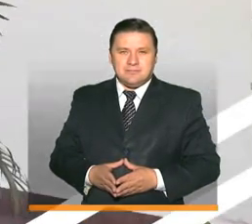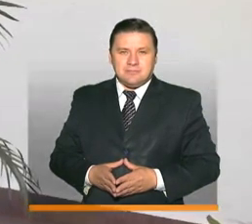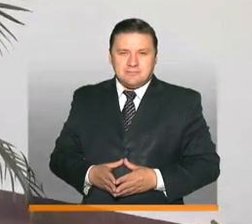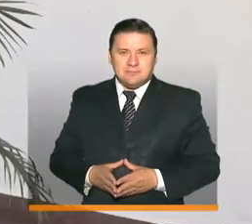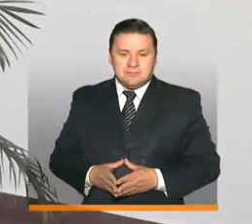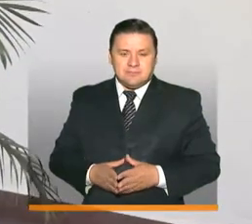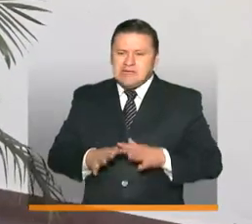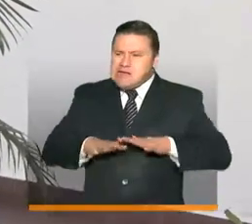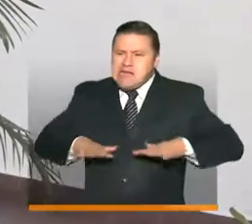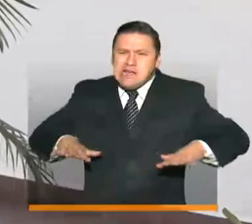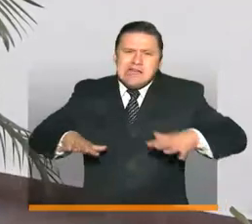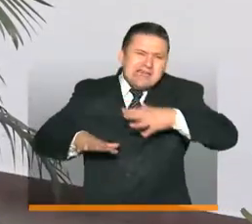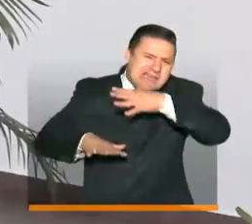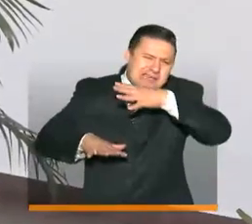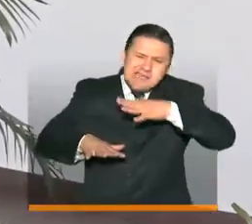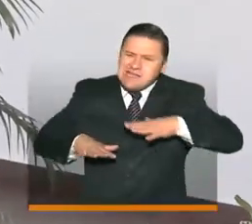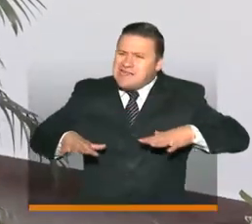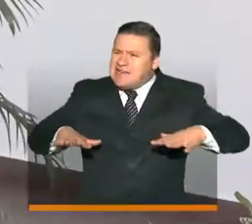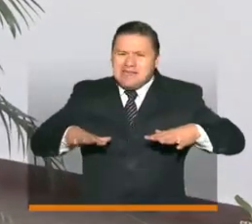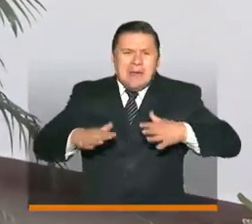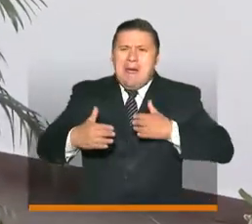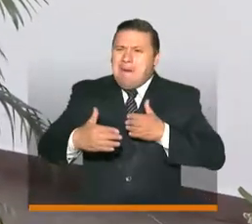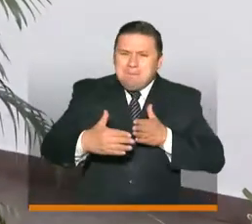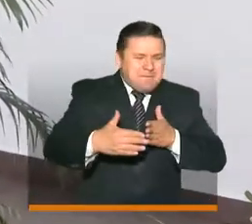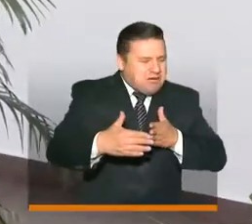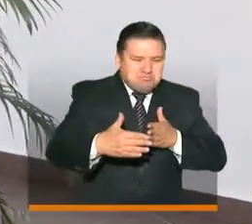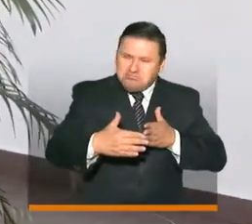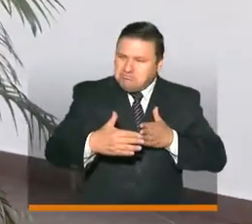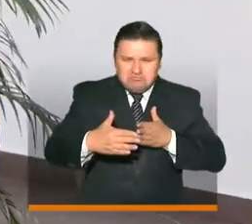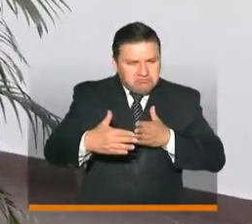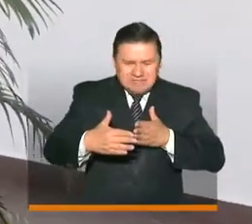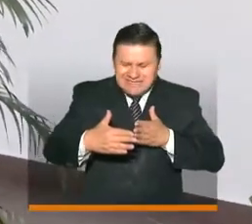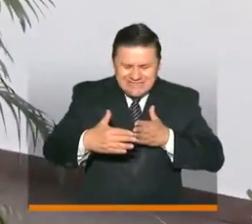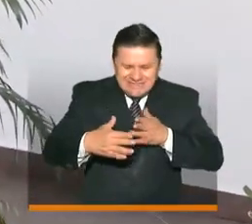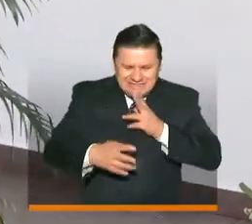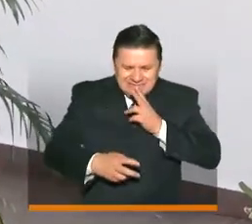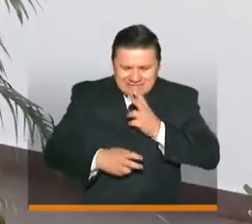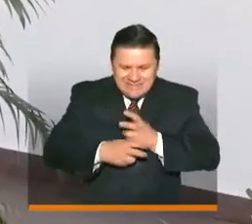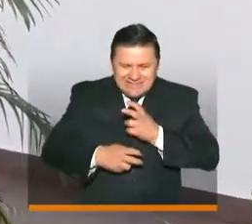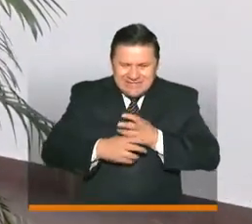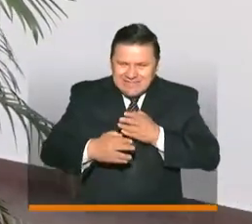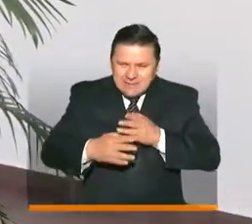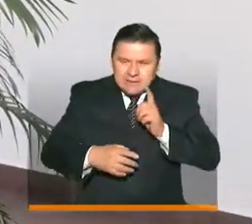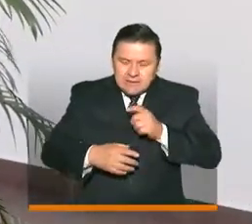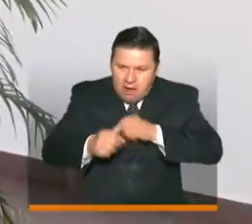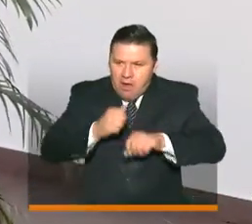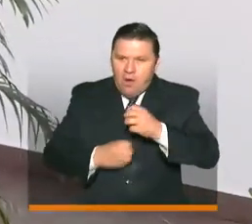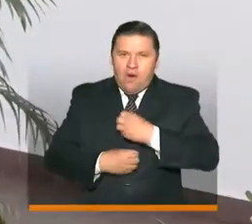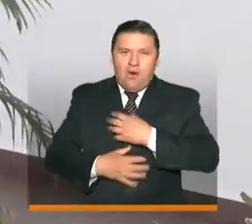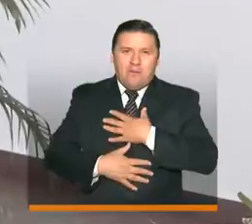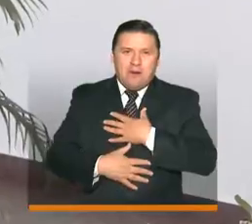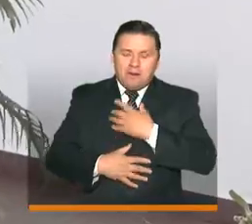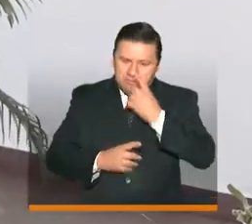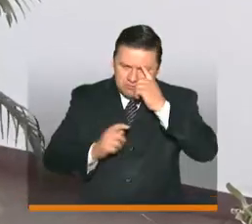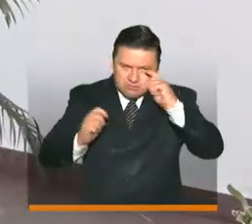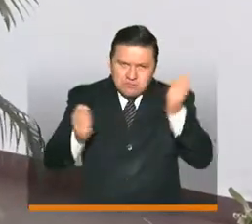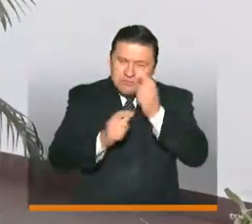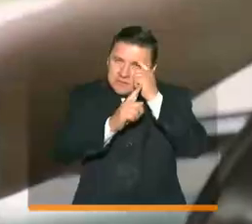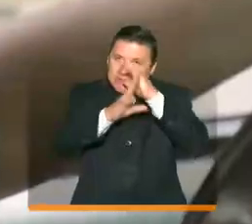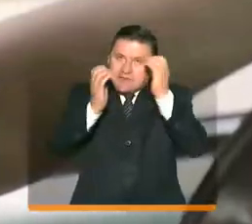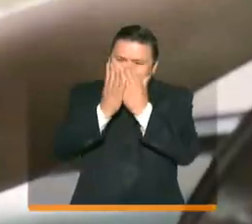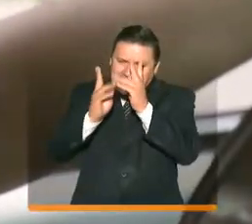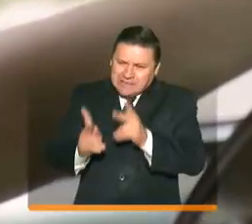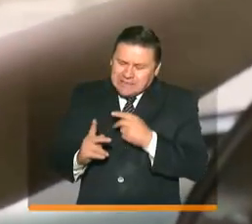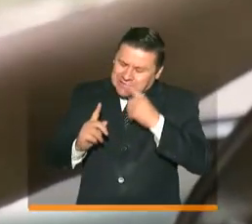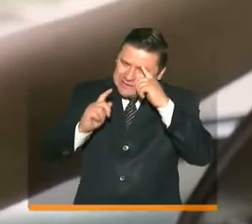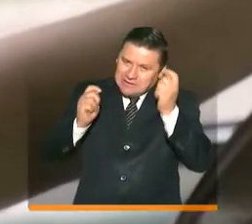Del sector rural, a pesar de nuestras limitaciones, hemos visto en la dificultad una oportunidad. Es momento de transformar los sueños de los